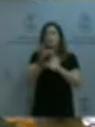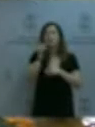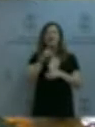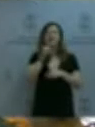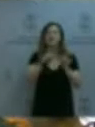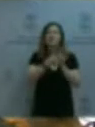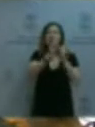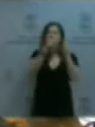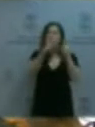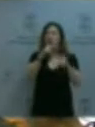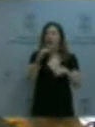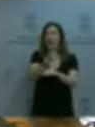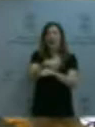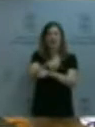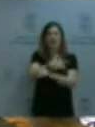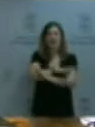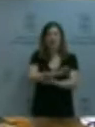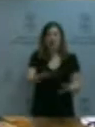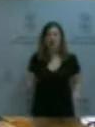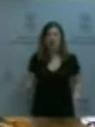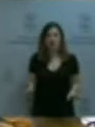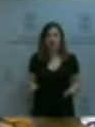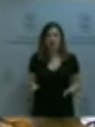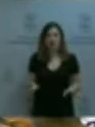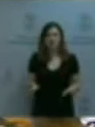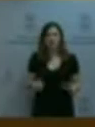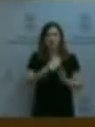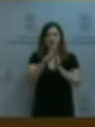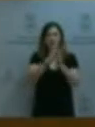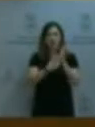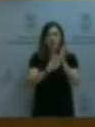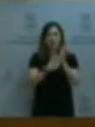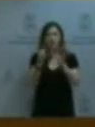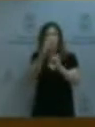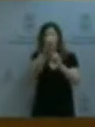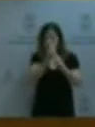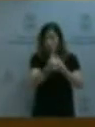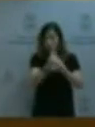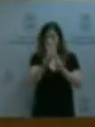sacaron la reducción? De lo presupuestado, no de lo gastado. El